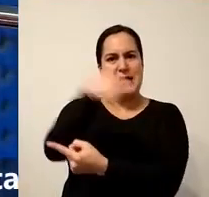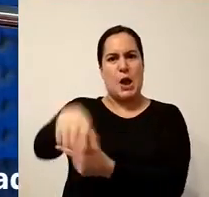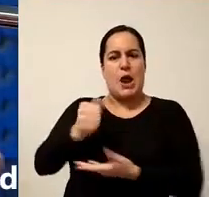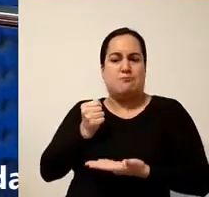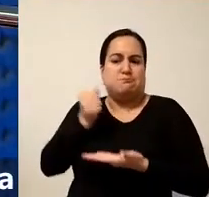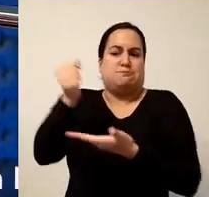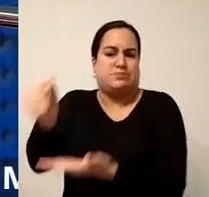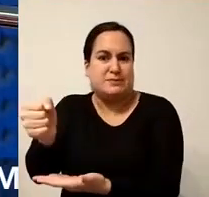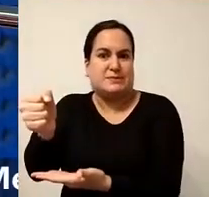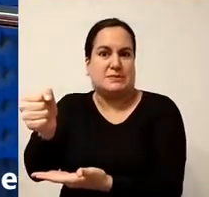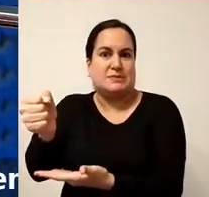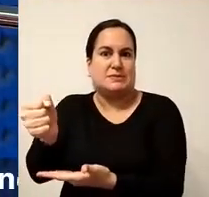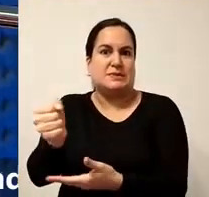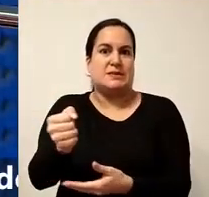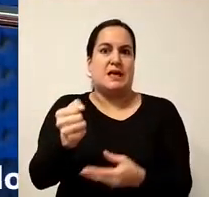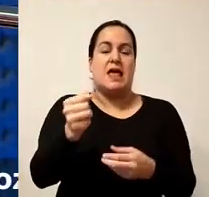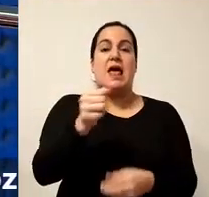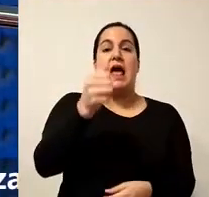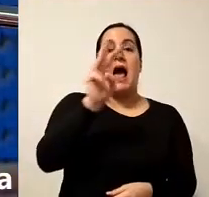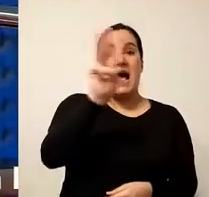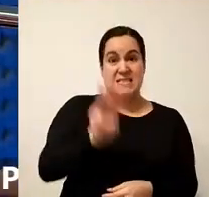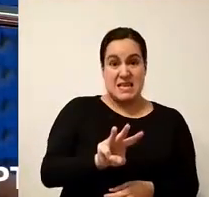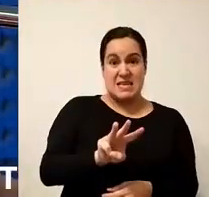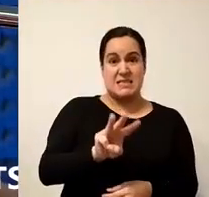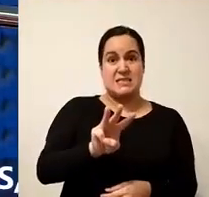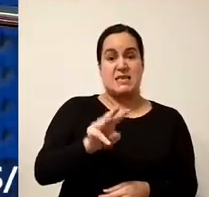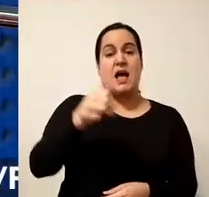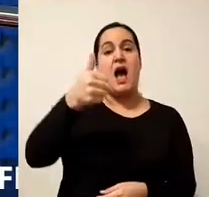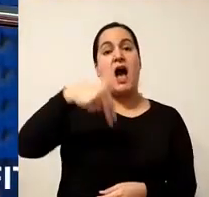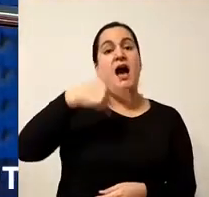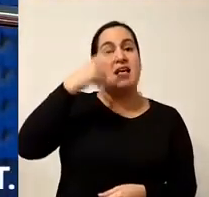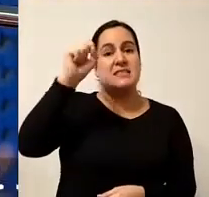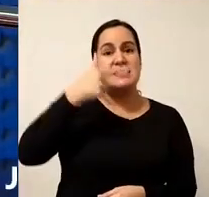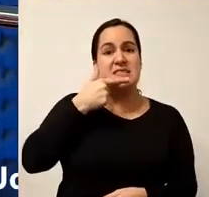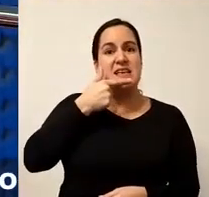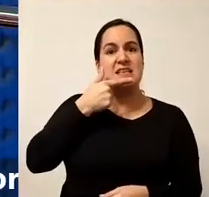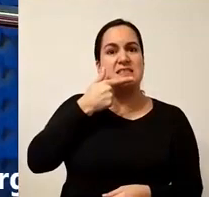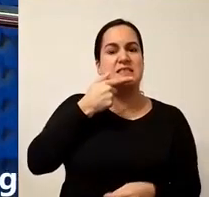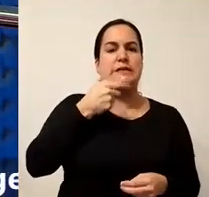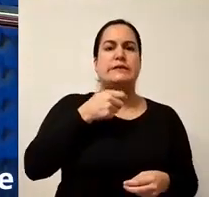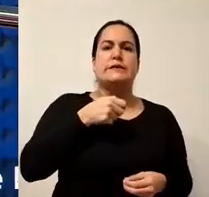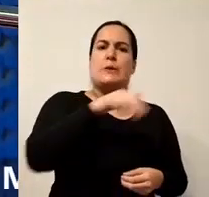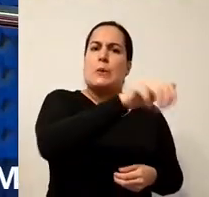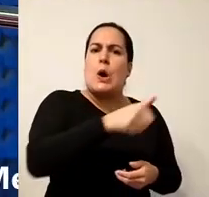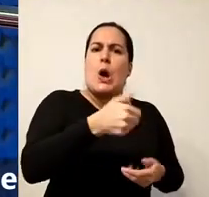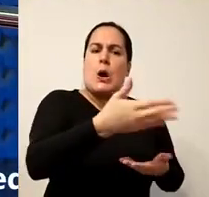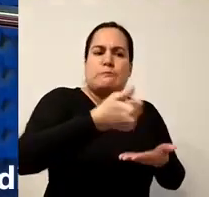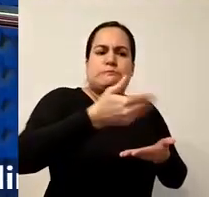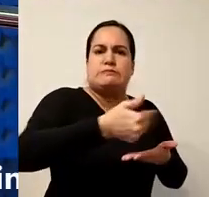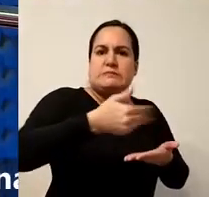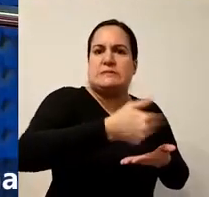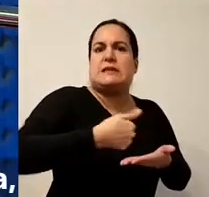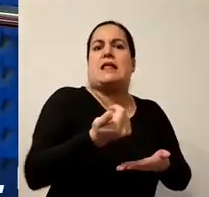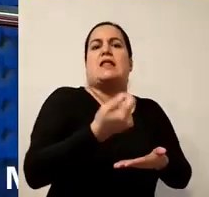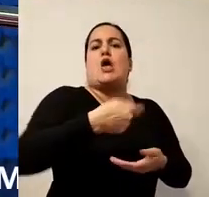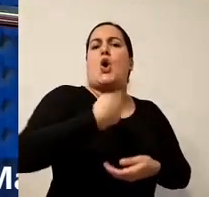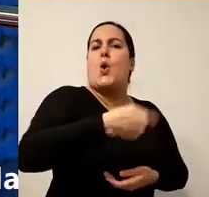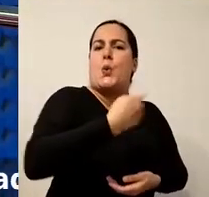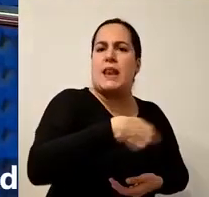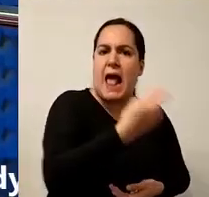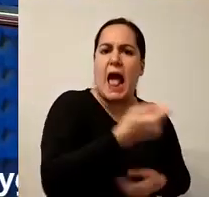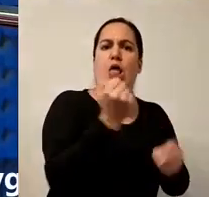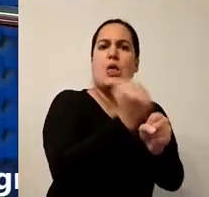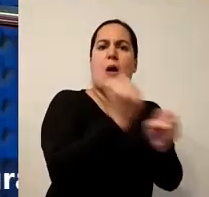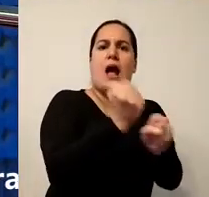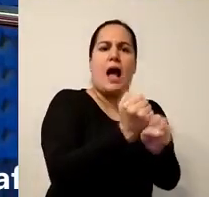y proponiendo que la cuarentena sola no alcanza y que hay que destinar más presupuesto